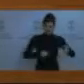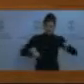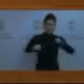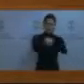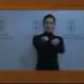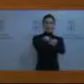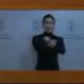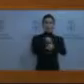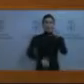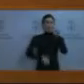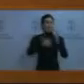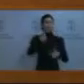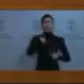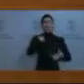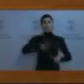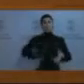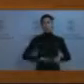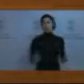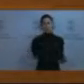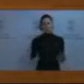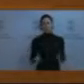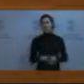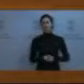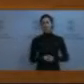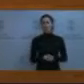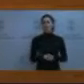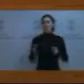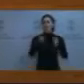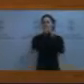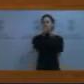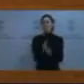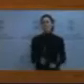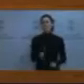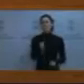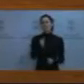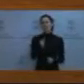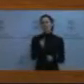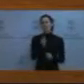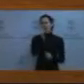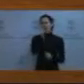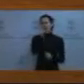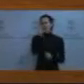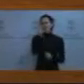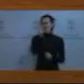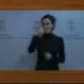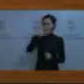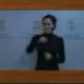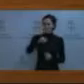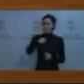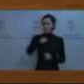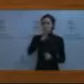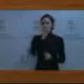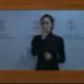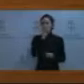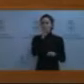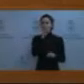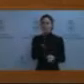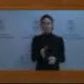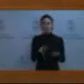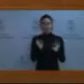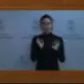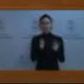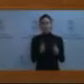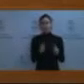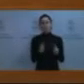que afortunadamente no lo soy, de presupuestos en año y pico no abría la boca, porque el ridículo que usted